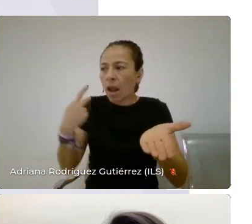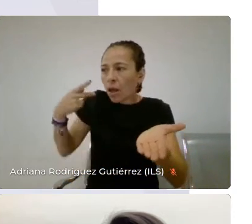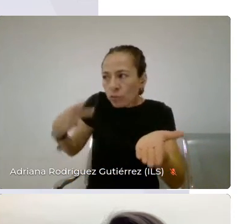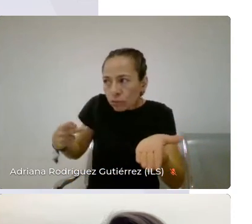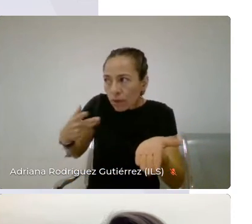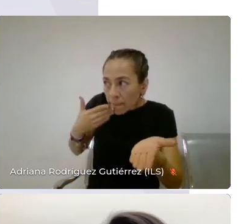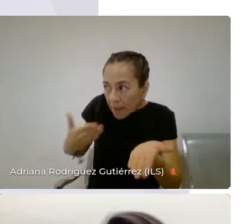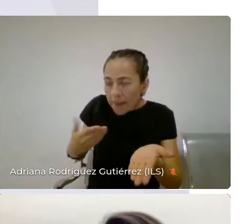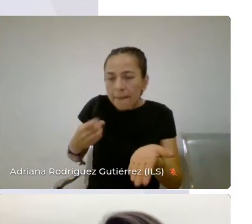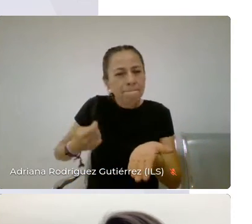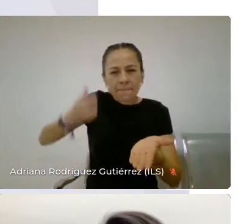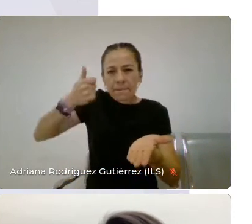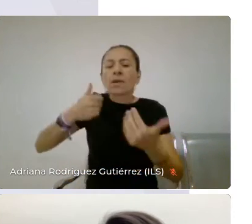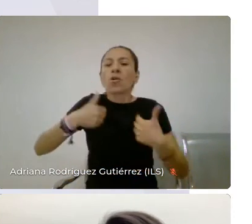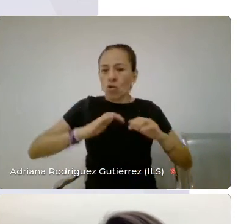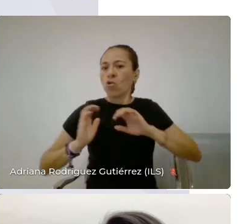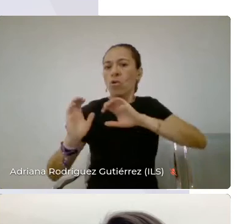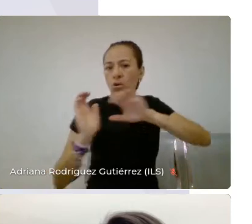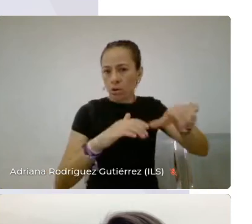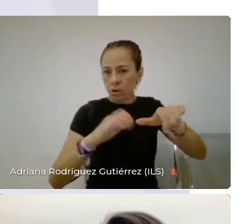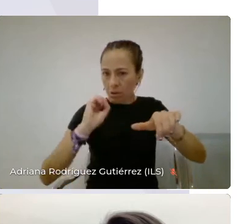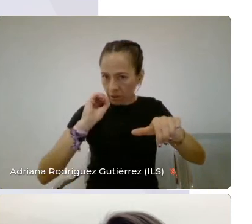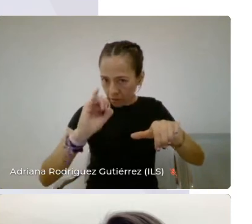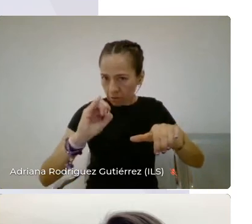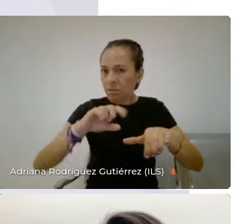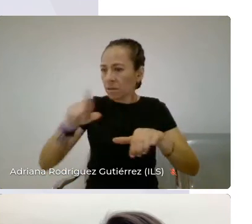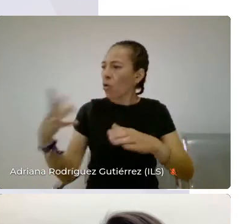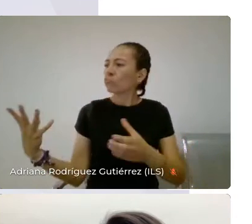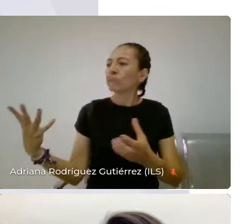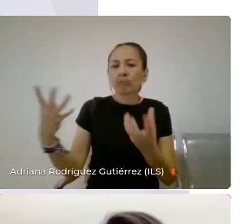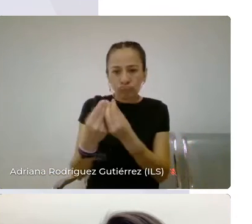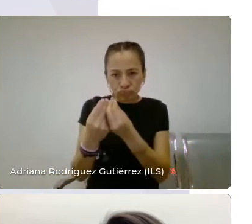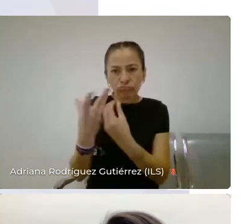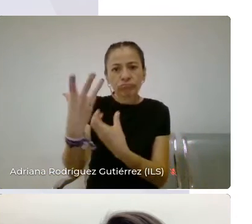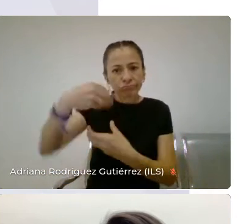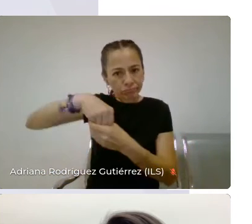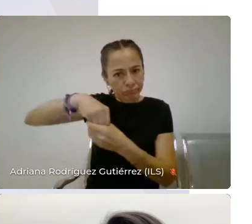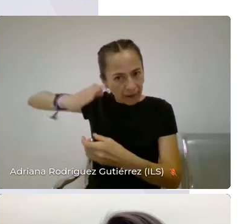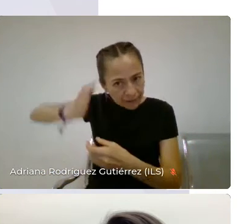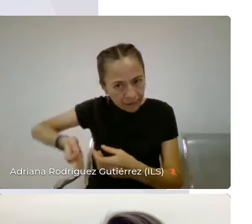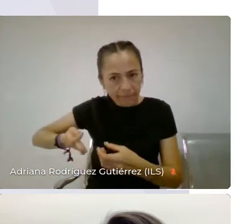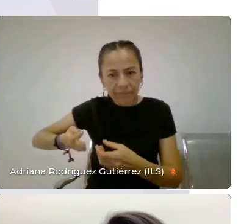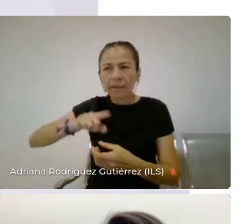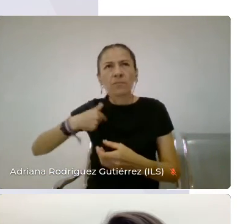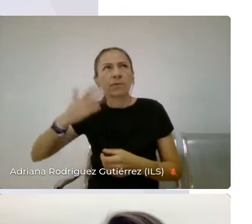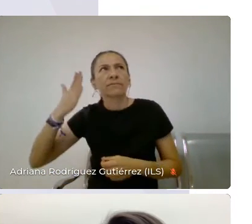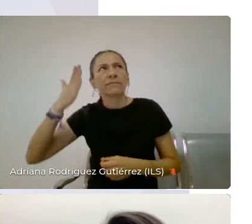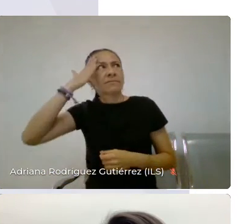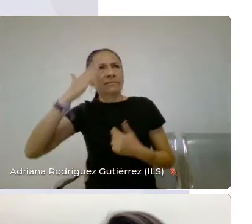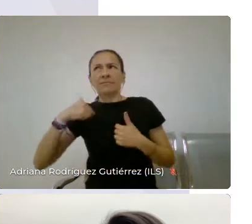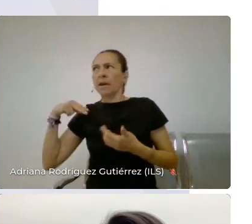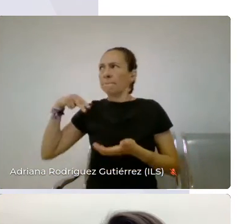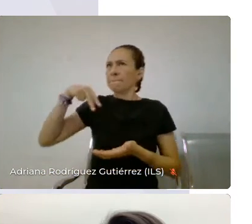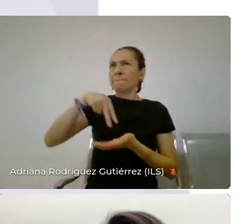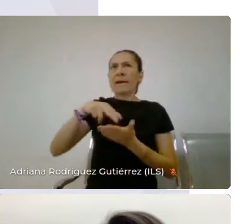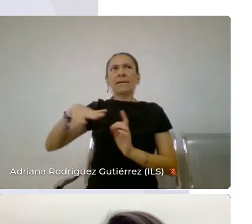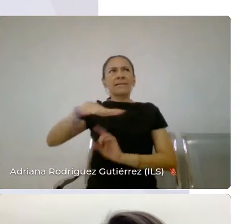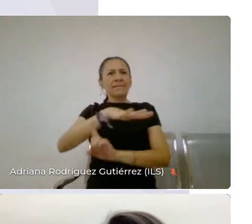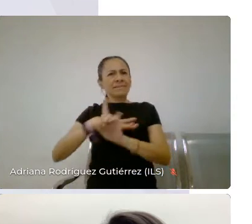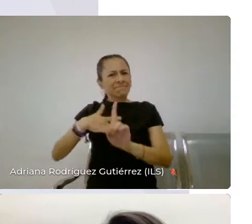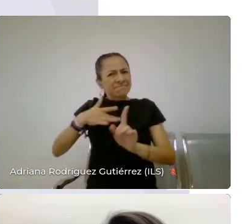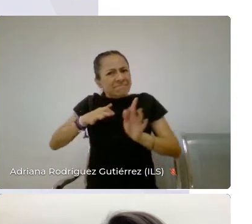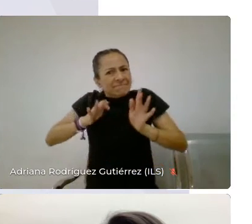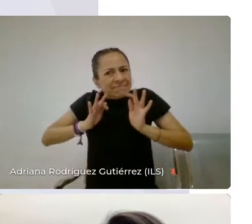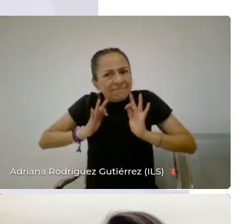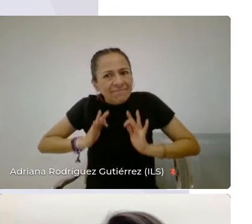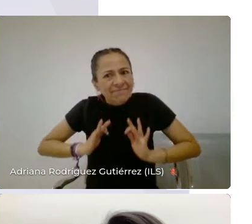contratando de una forma incluyente, teniendo liderazgos incluyentes, donde las personas se sienten cómodas, se sienten bienvenidas. En